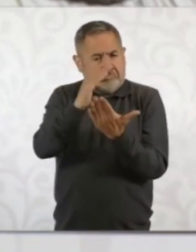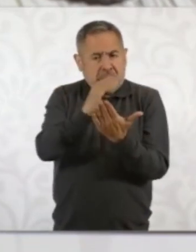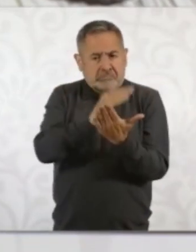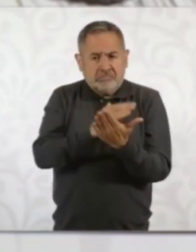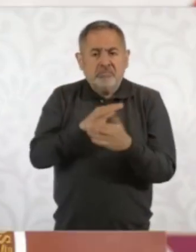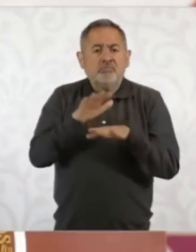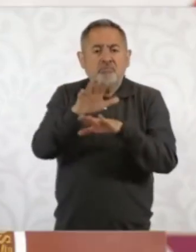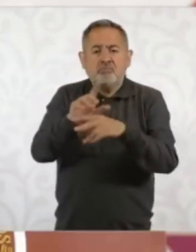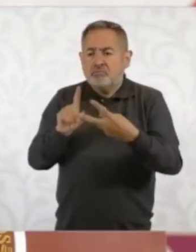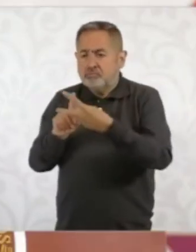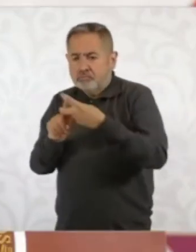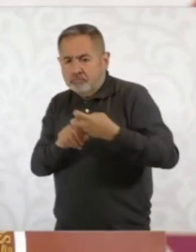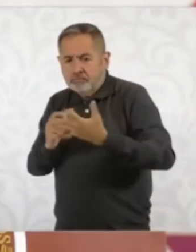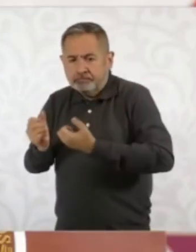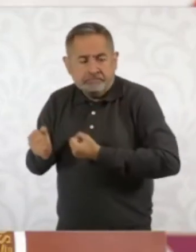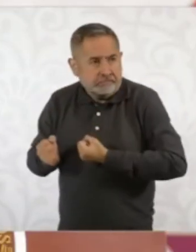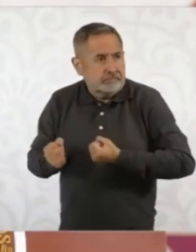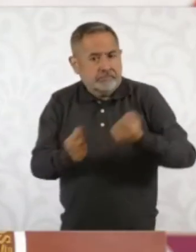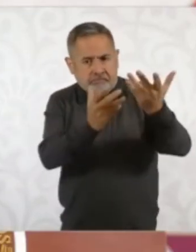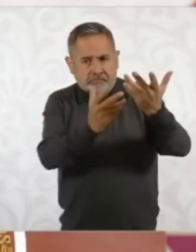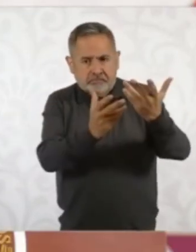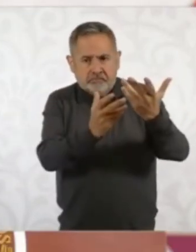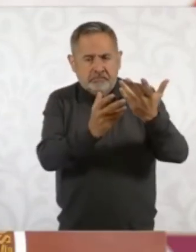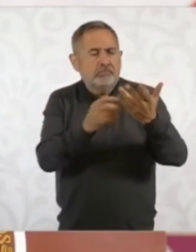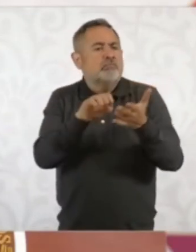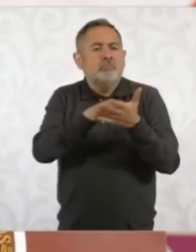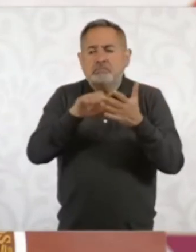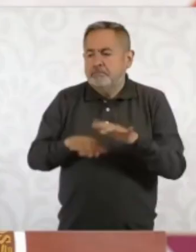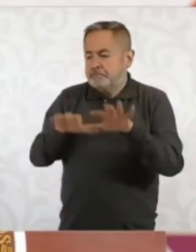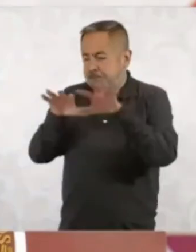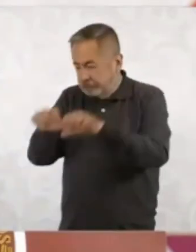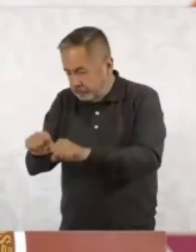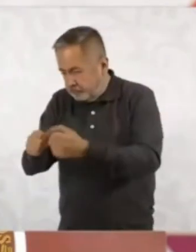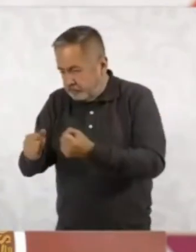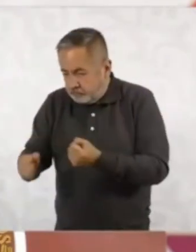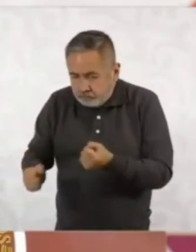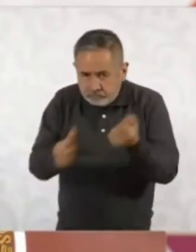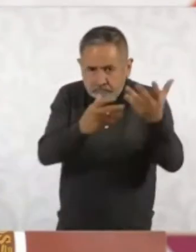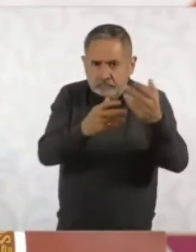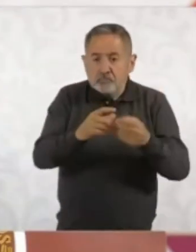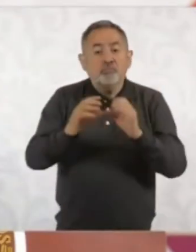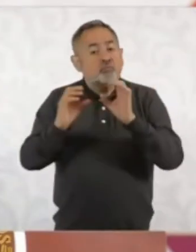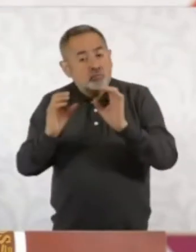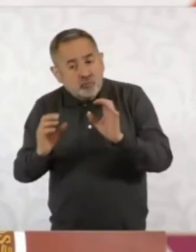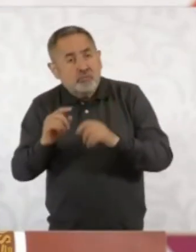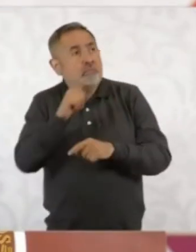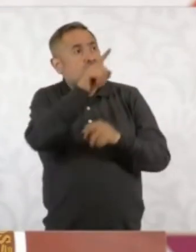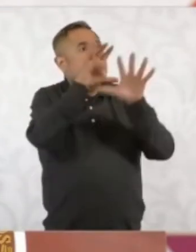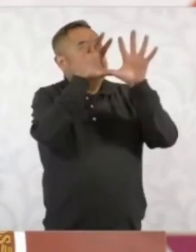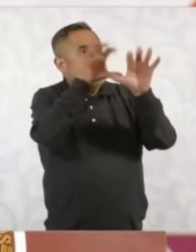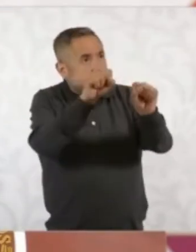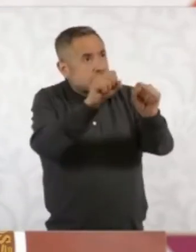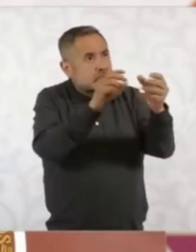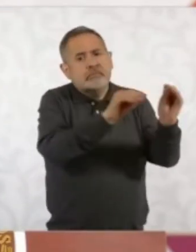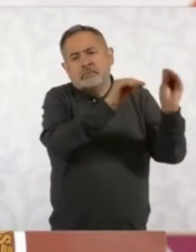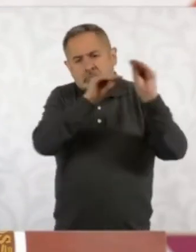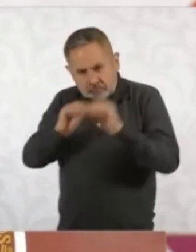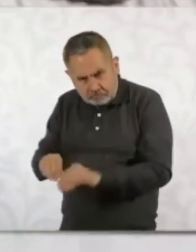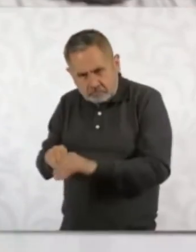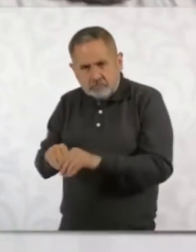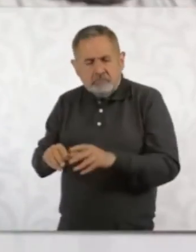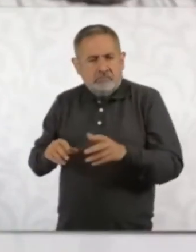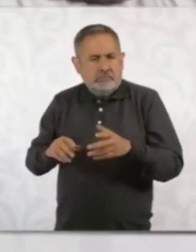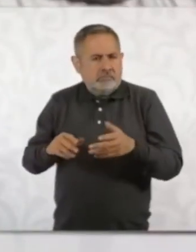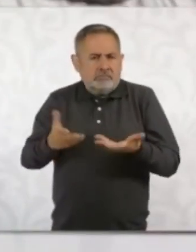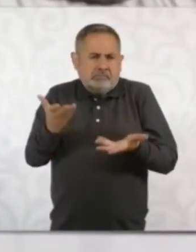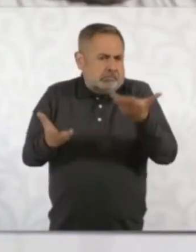que se valora siempre por parte de México la extradición o no de una persona, de acuerdo con los tratados de